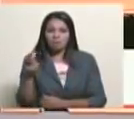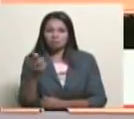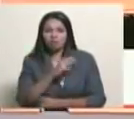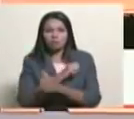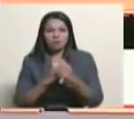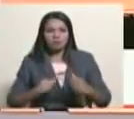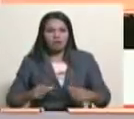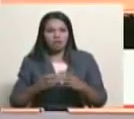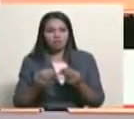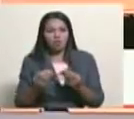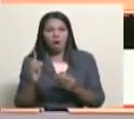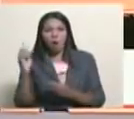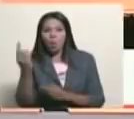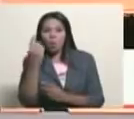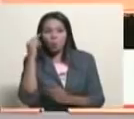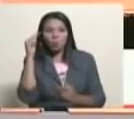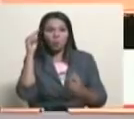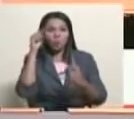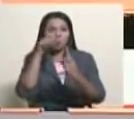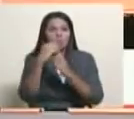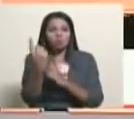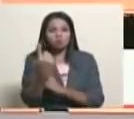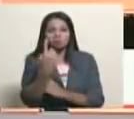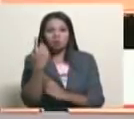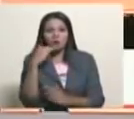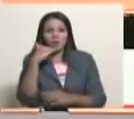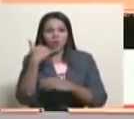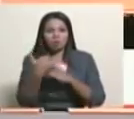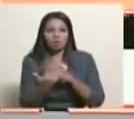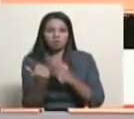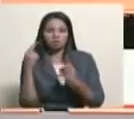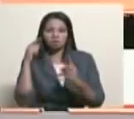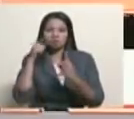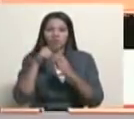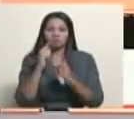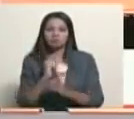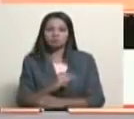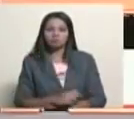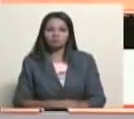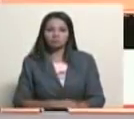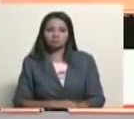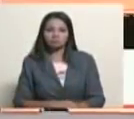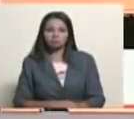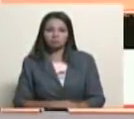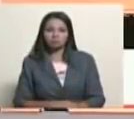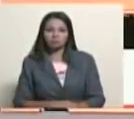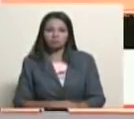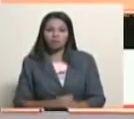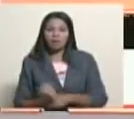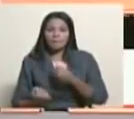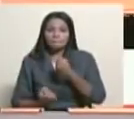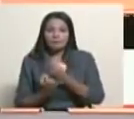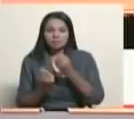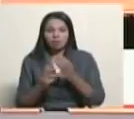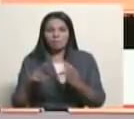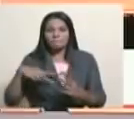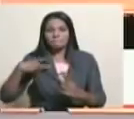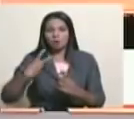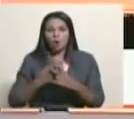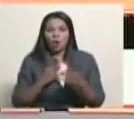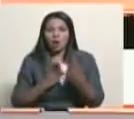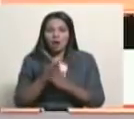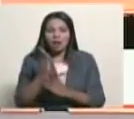en base a un ideal, a un proyecto, en base a un valor, la lealtad suprema,